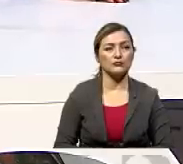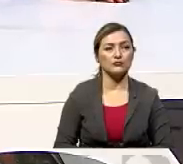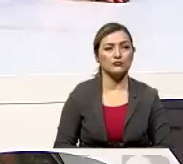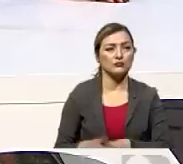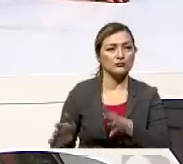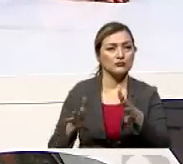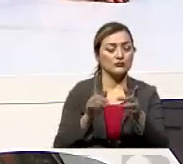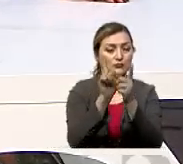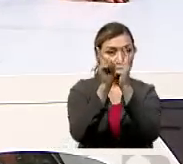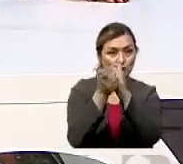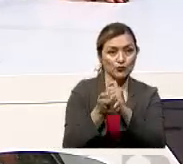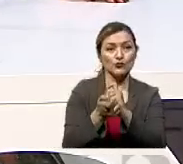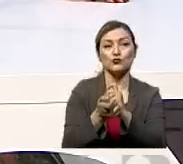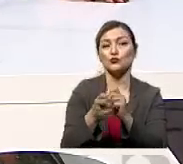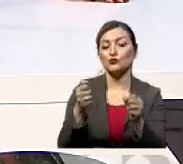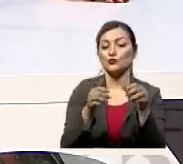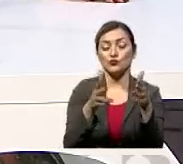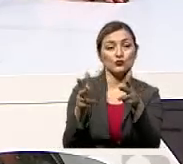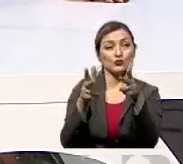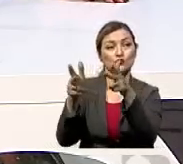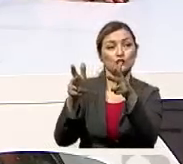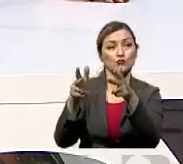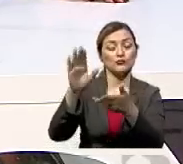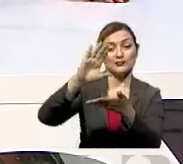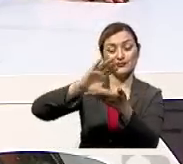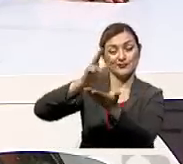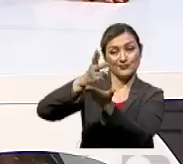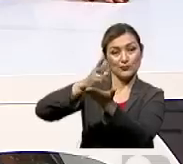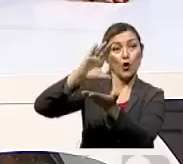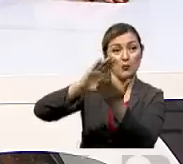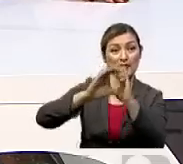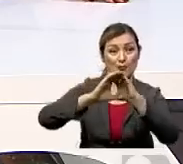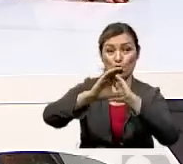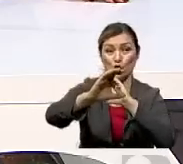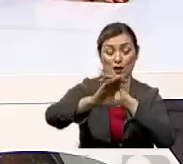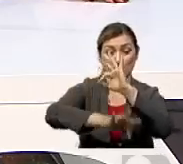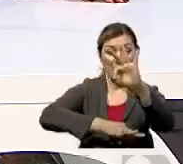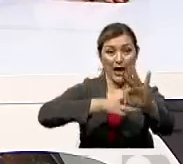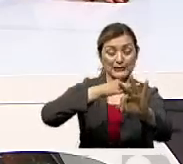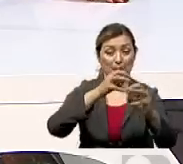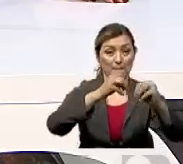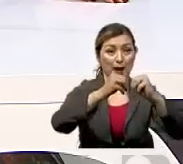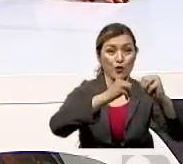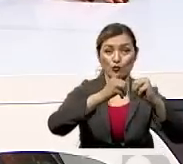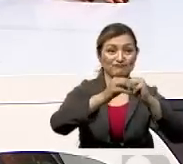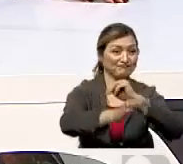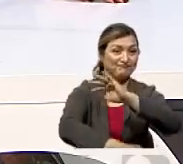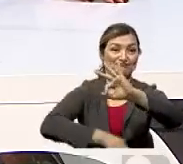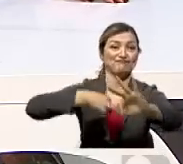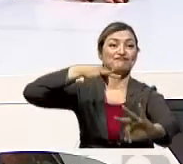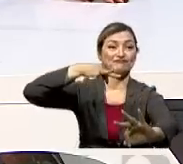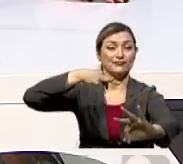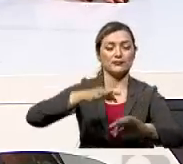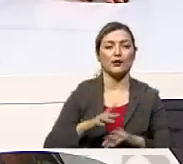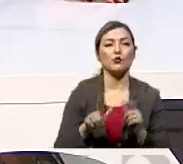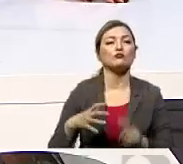de unidades en el Corredor Central Norte empezó esta semana. Buses convencionales reemplazan a los articulados. Sin embargo, las quejas